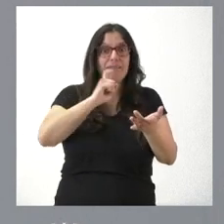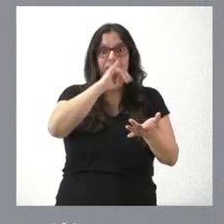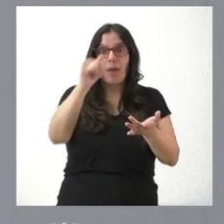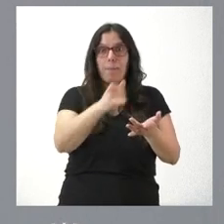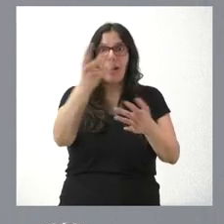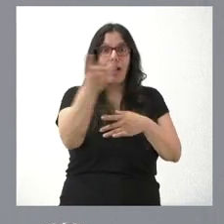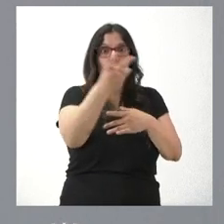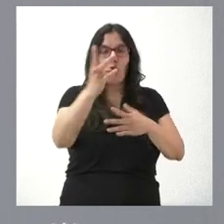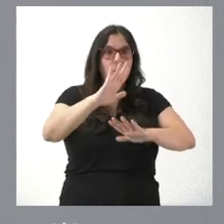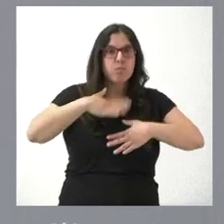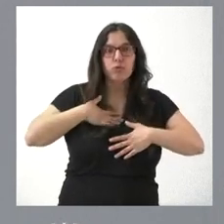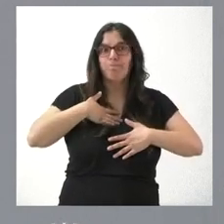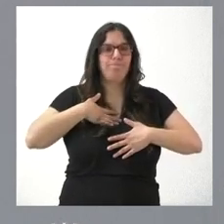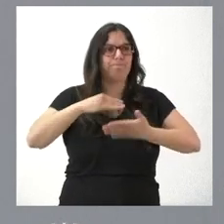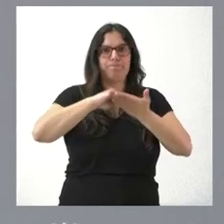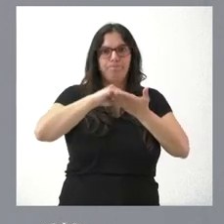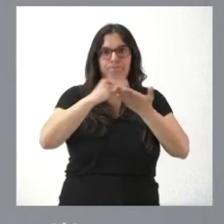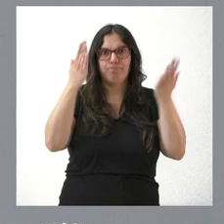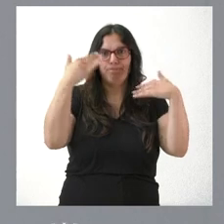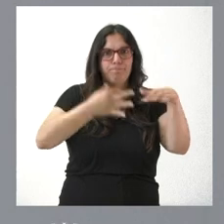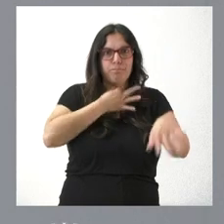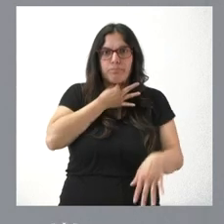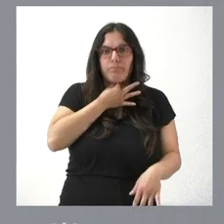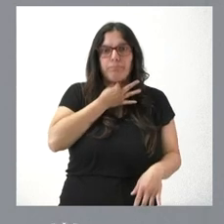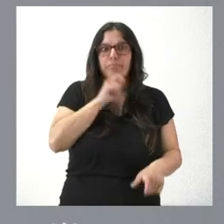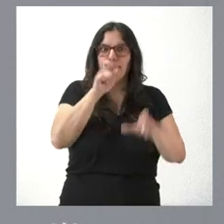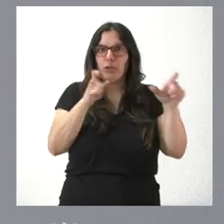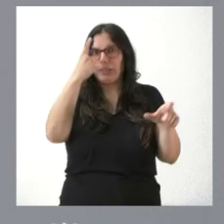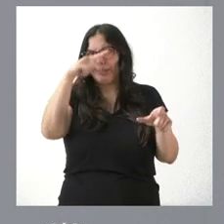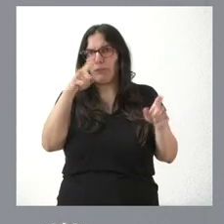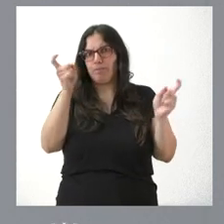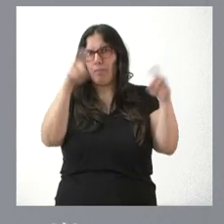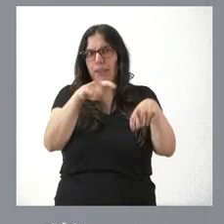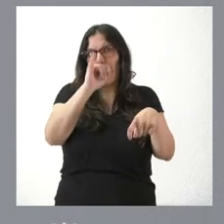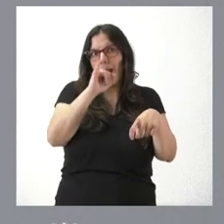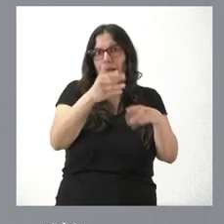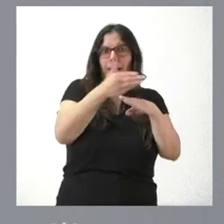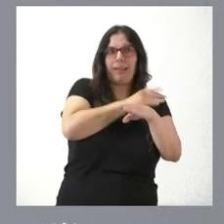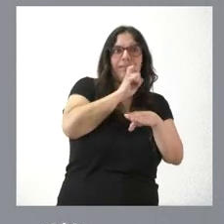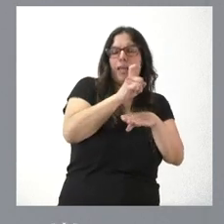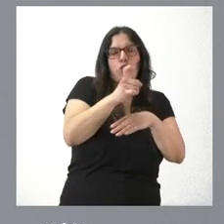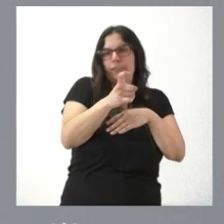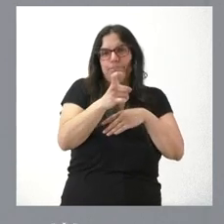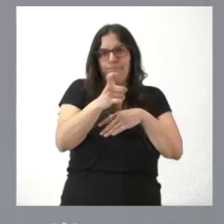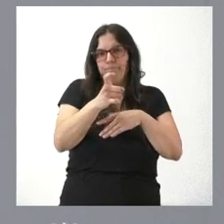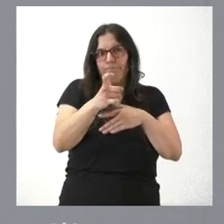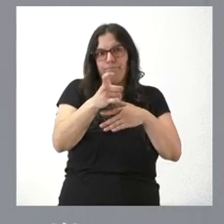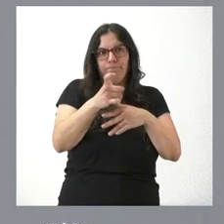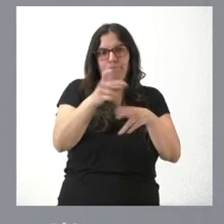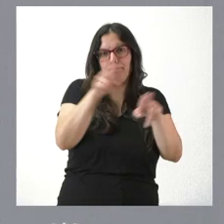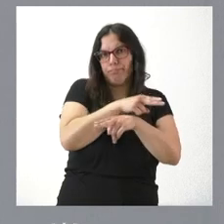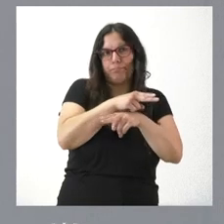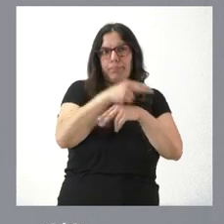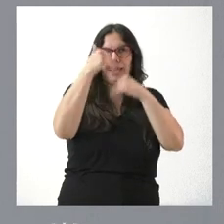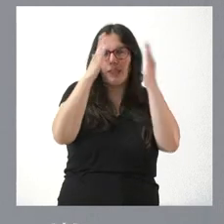bajas para poderlo resolver, y sabemos que había persona que tenía una cita programada y que no pudo ser afectadas o no pueden ser